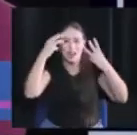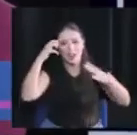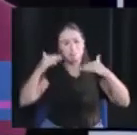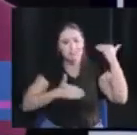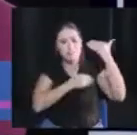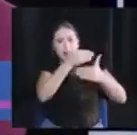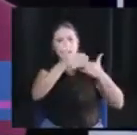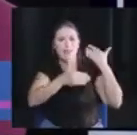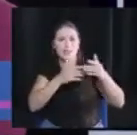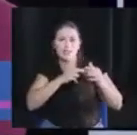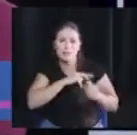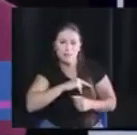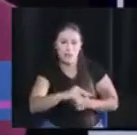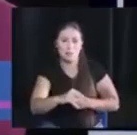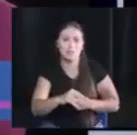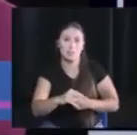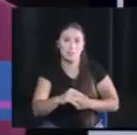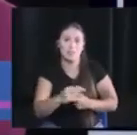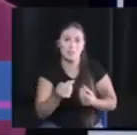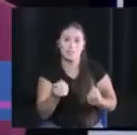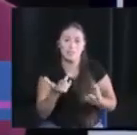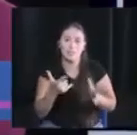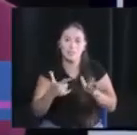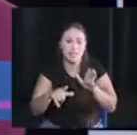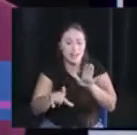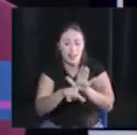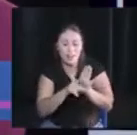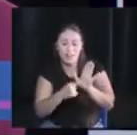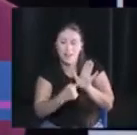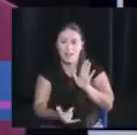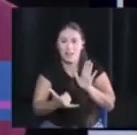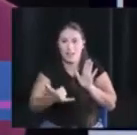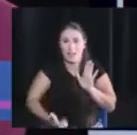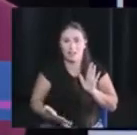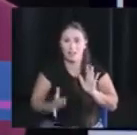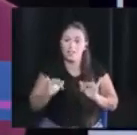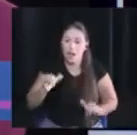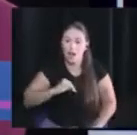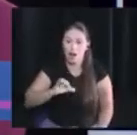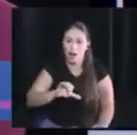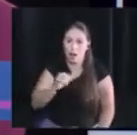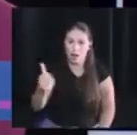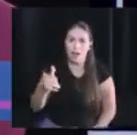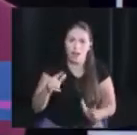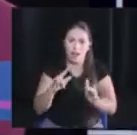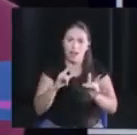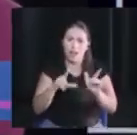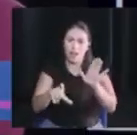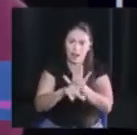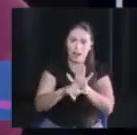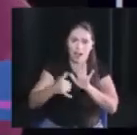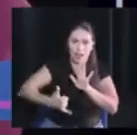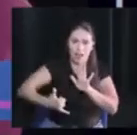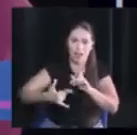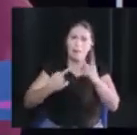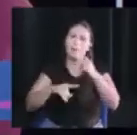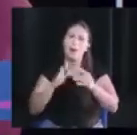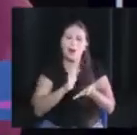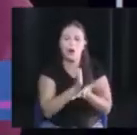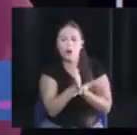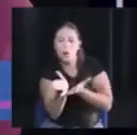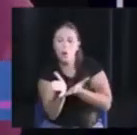avanzada y permanente que está en la legislación. Lo logramos, está en la legislación. Pero tiene otro aspecto